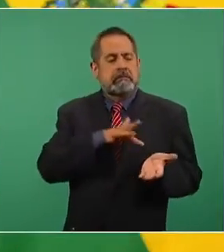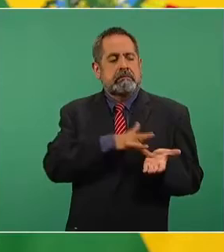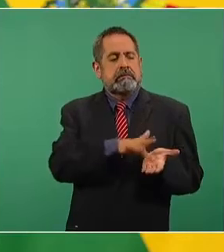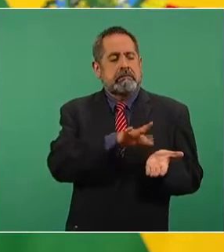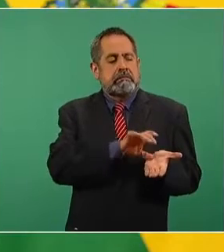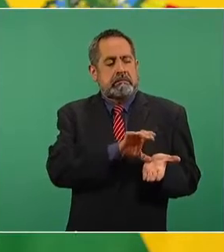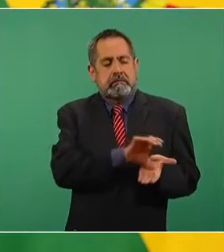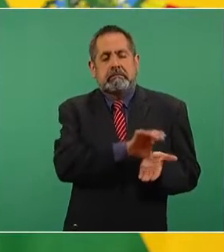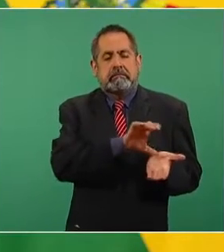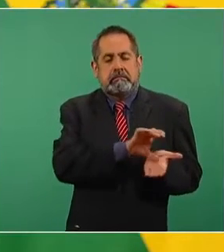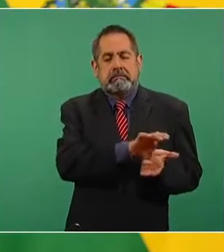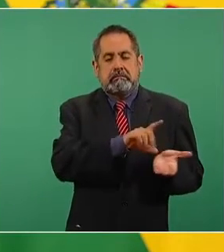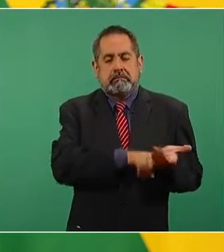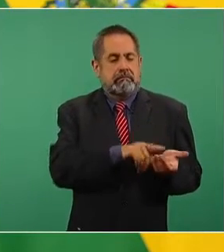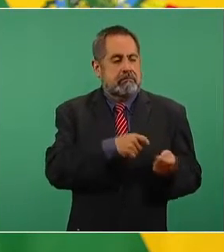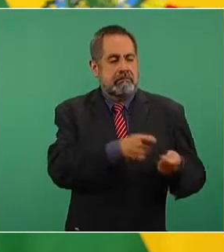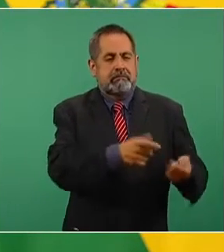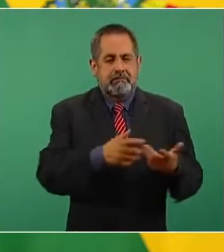de